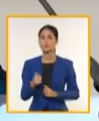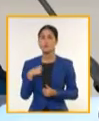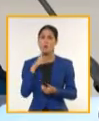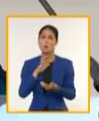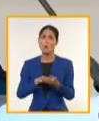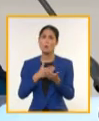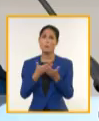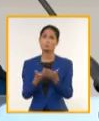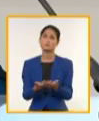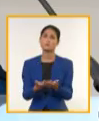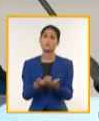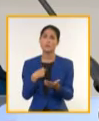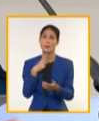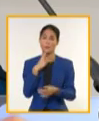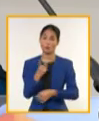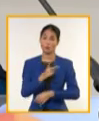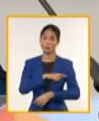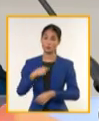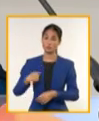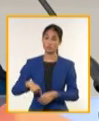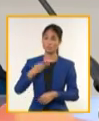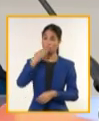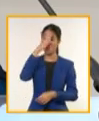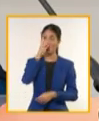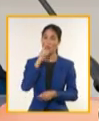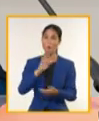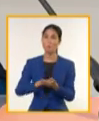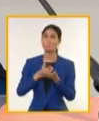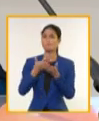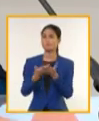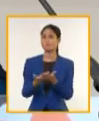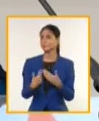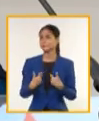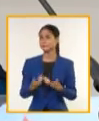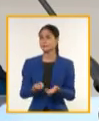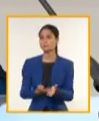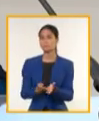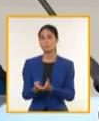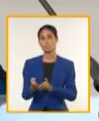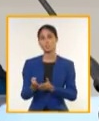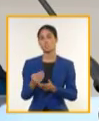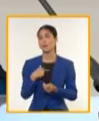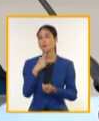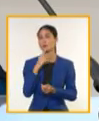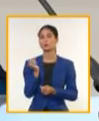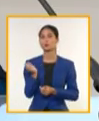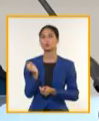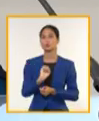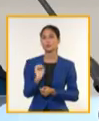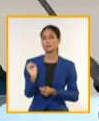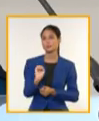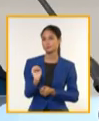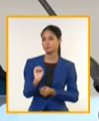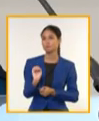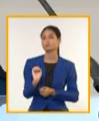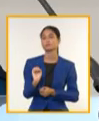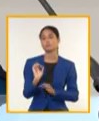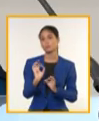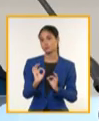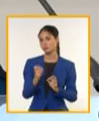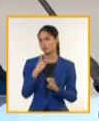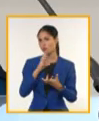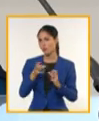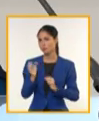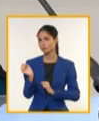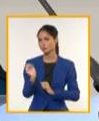por parte de ambos países para desarrollar el Estado socialista, cada uno con sus características, pero